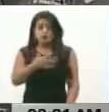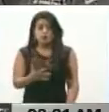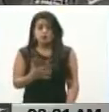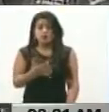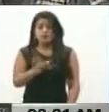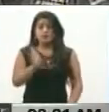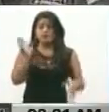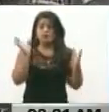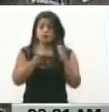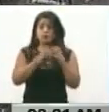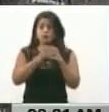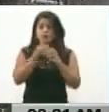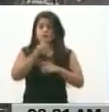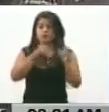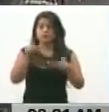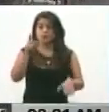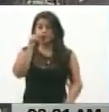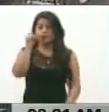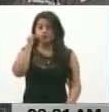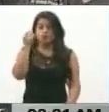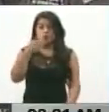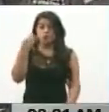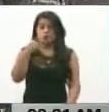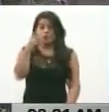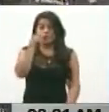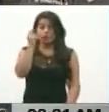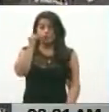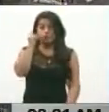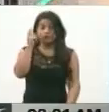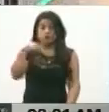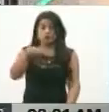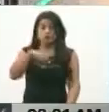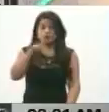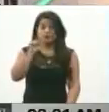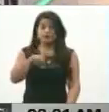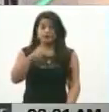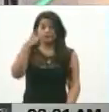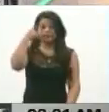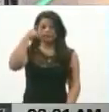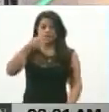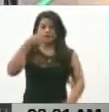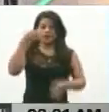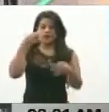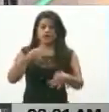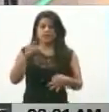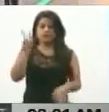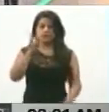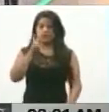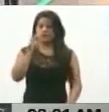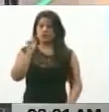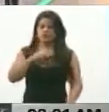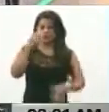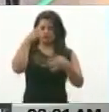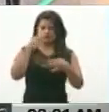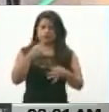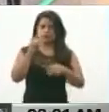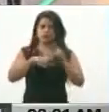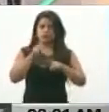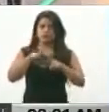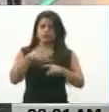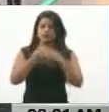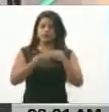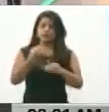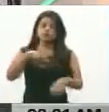un grupo de muchachos, jóvenes, hombres, mujeres, que creen en su país, que creen en las cosas que pueden hacer. Y nosotros